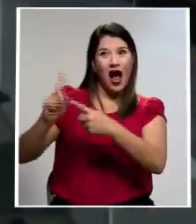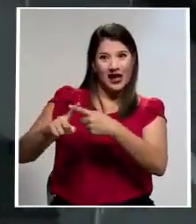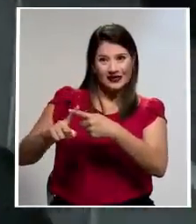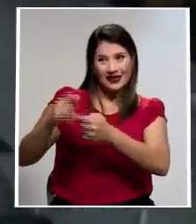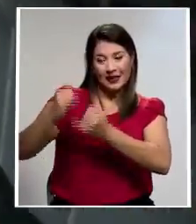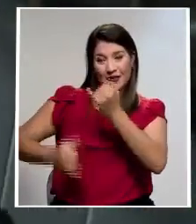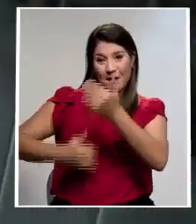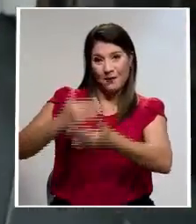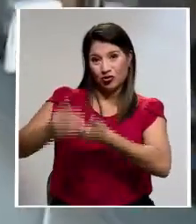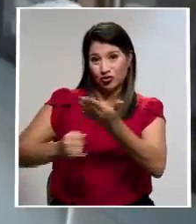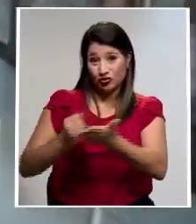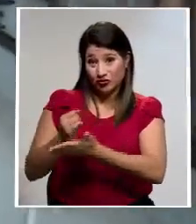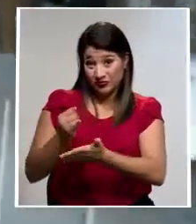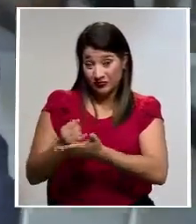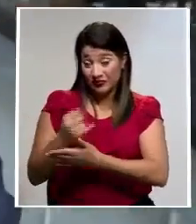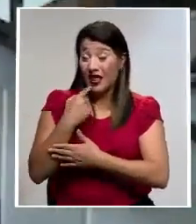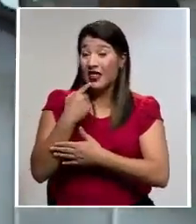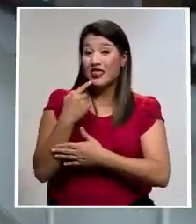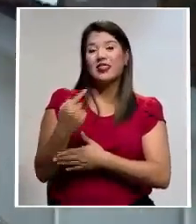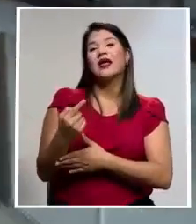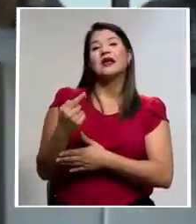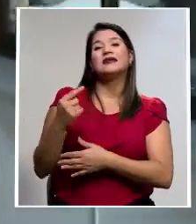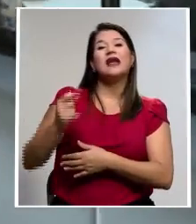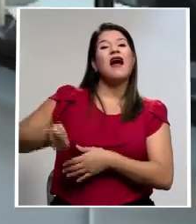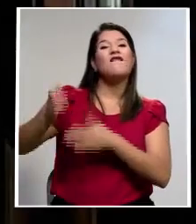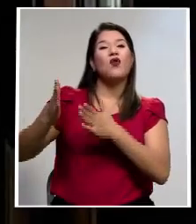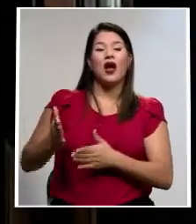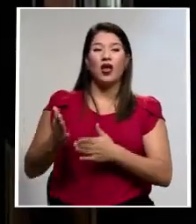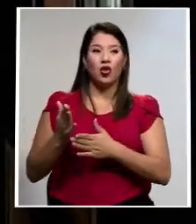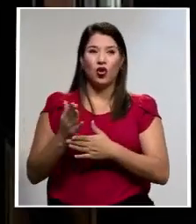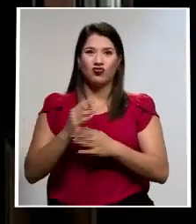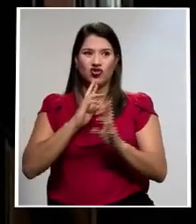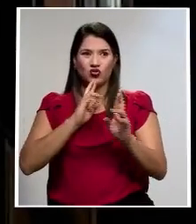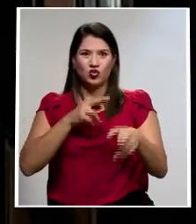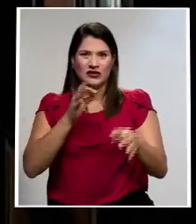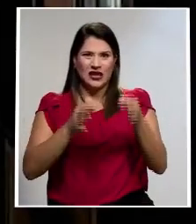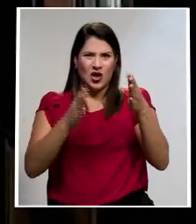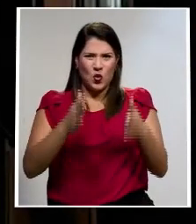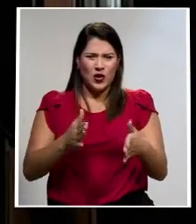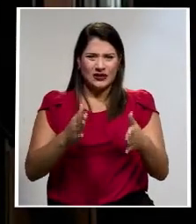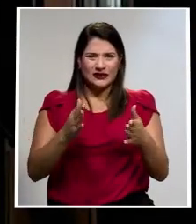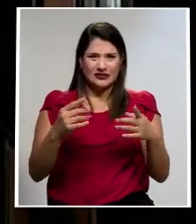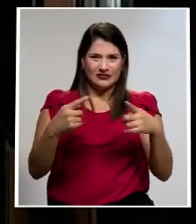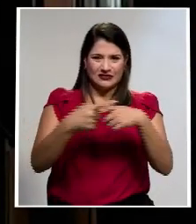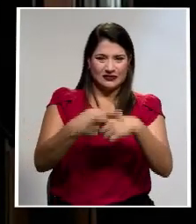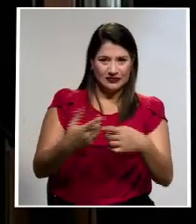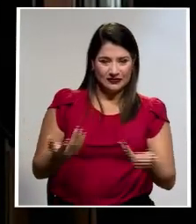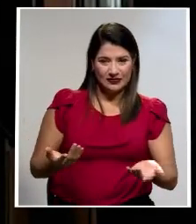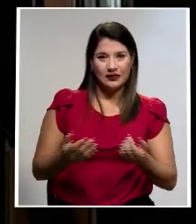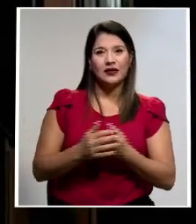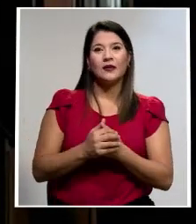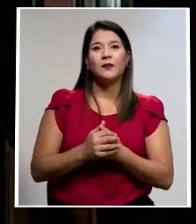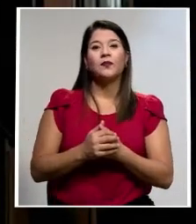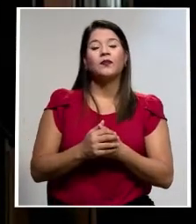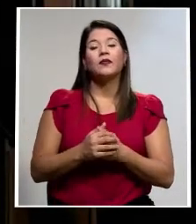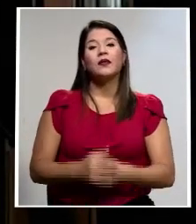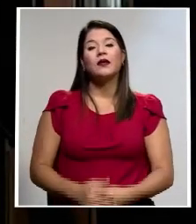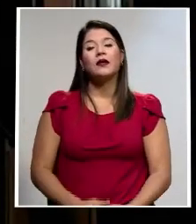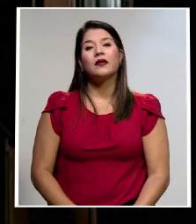encuentra contrariedades, como sucede en el reenvío del caso. Que él hubiera fijado otras medidas cautelares sustitutivas,